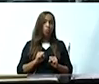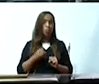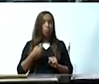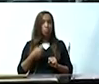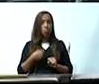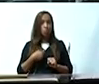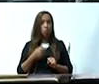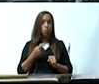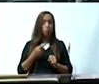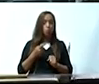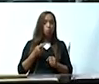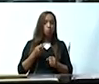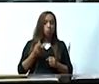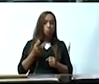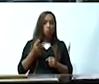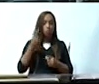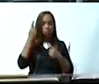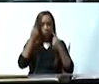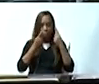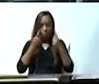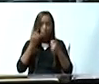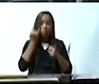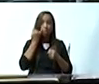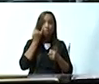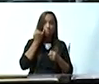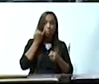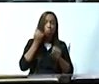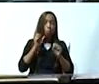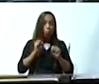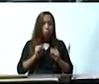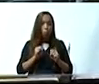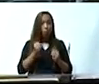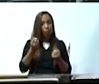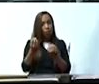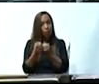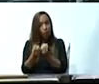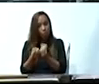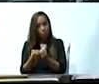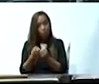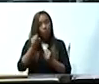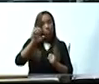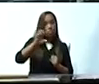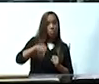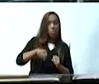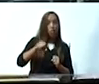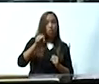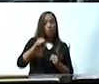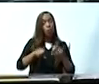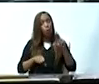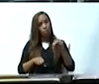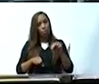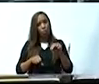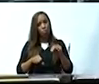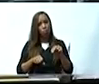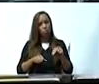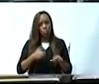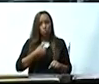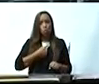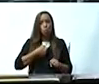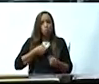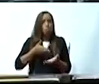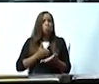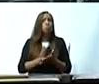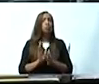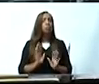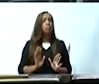entiendo que esa disensión se debe administrar de tal manera